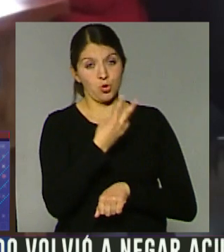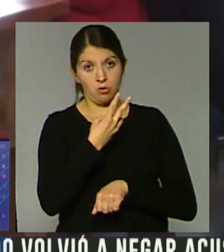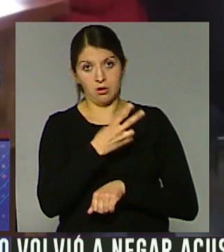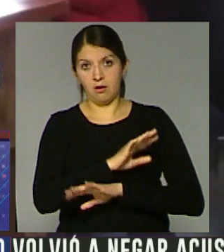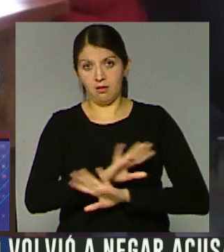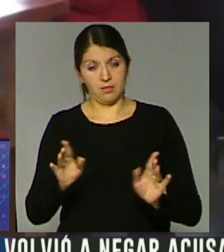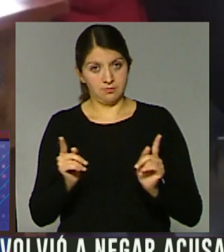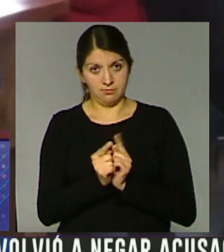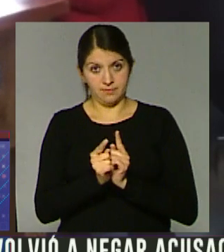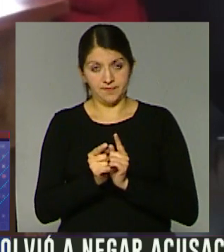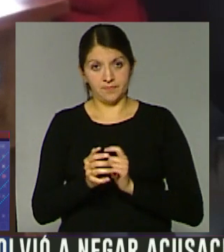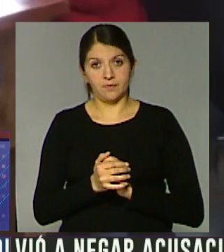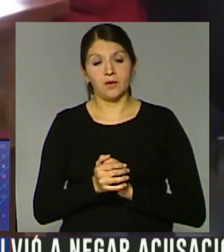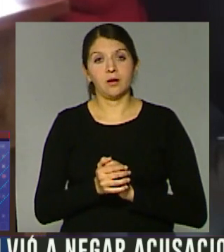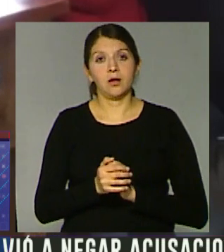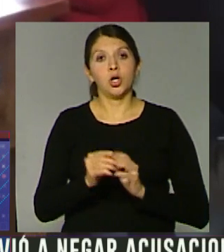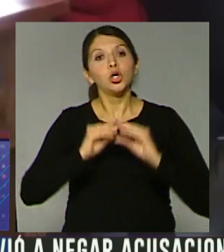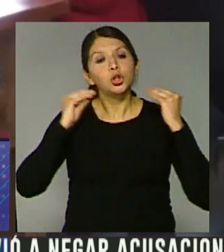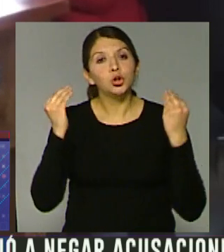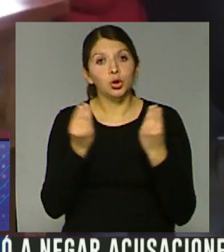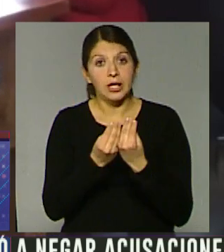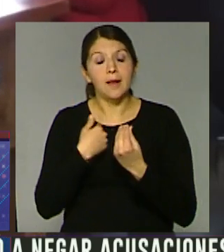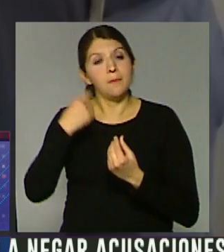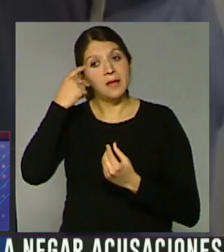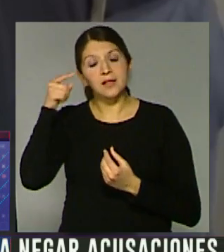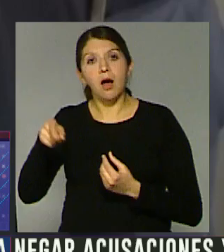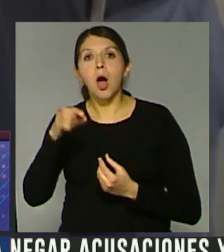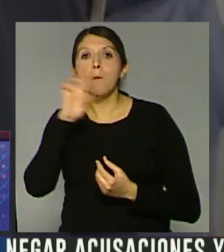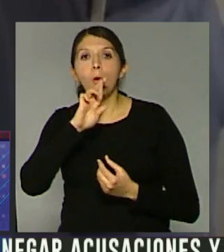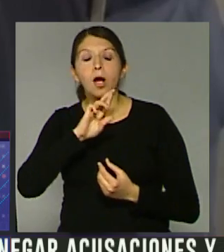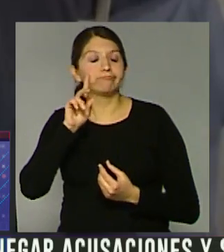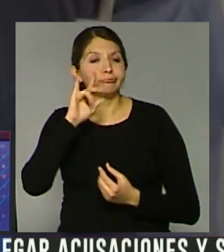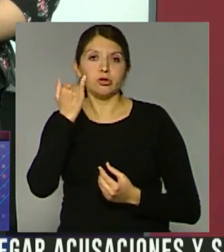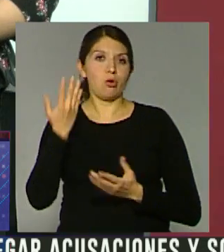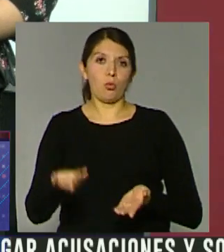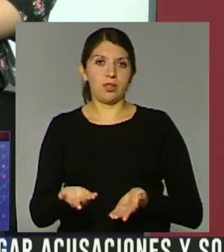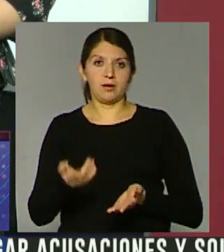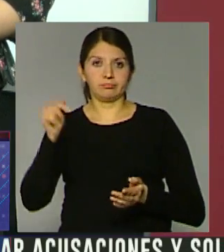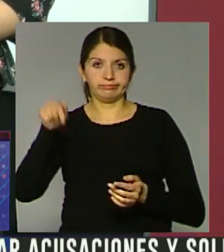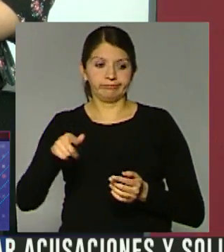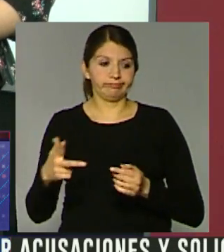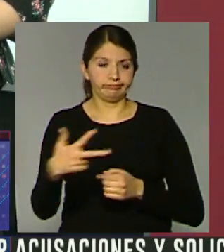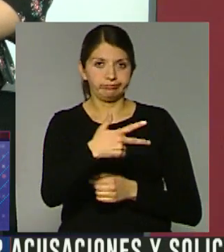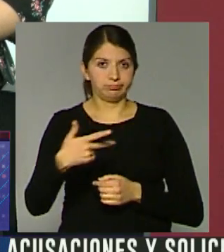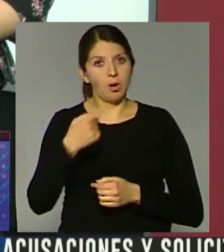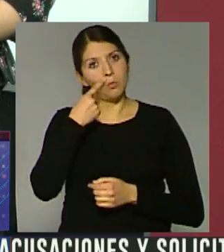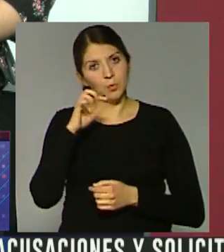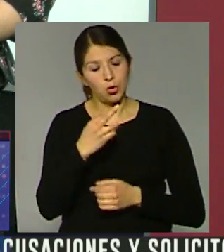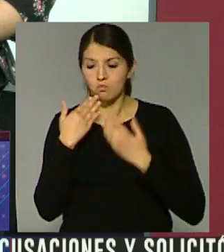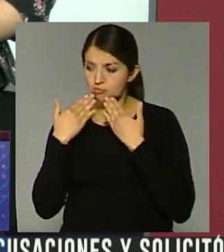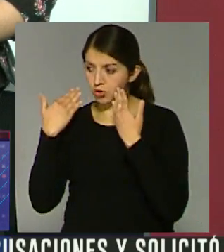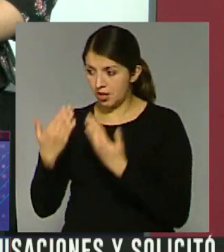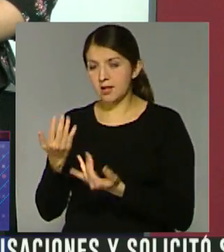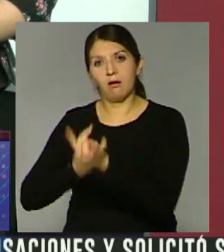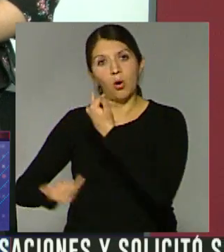tribunal, por unanimidad fue un accidente, para ser más claros. Exactamente. Bueno, Aldo, muchísimas gracias por tu aporte